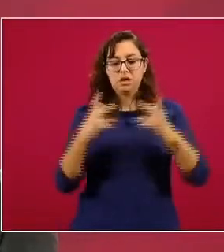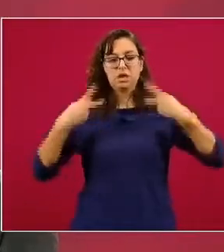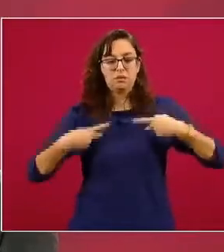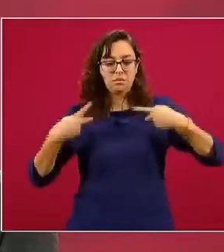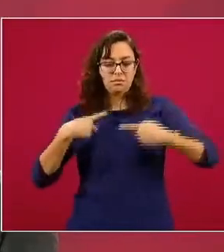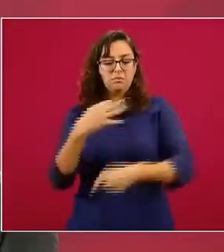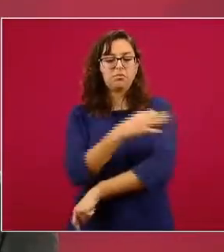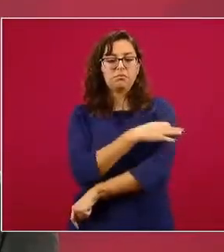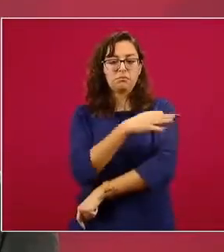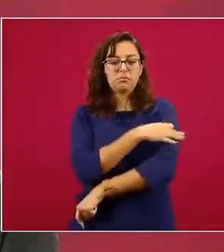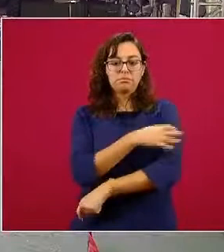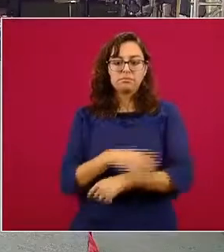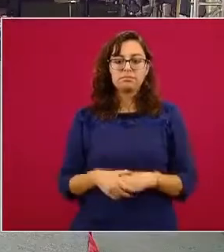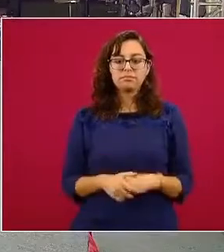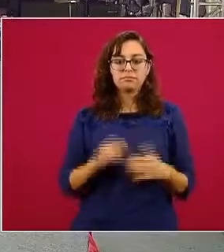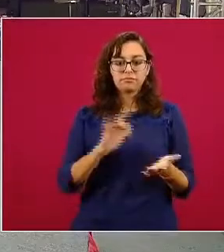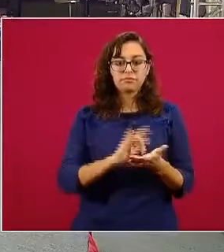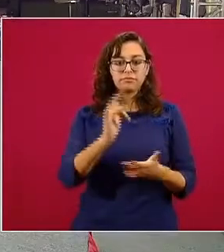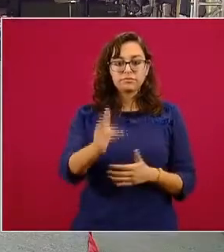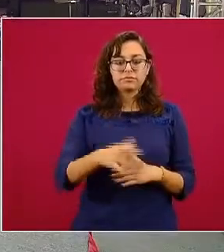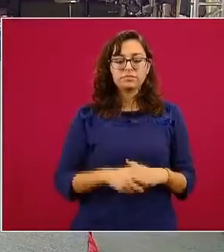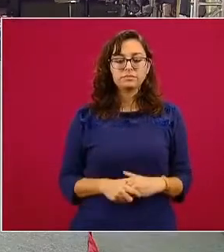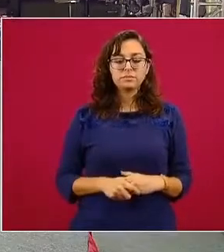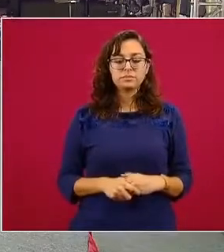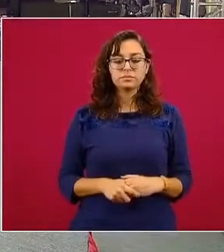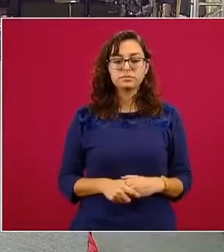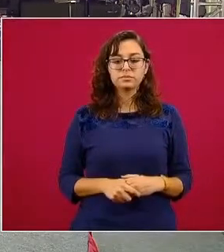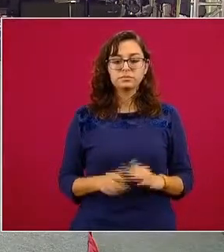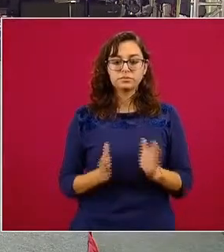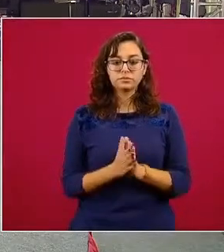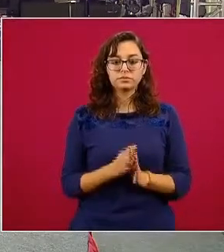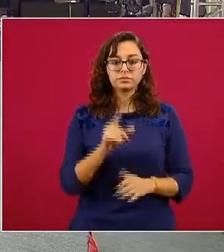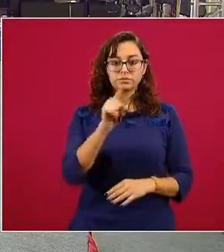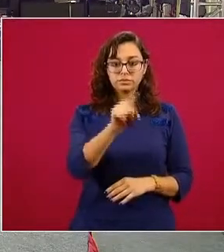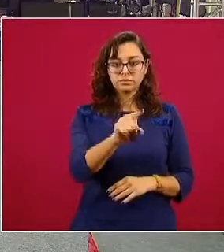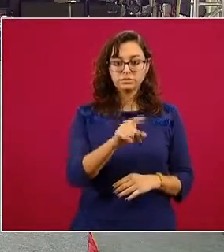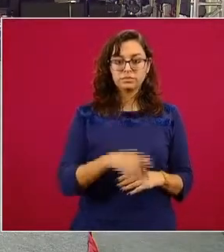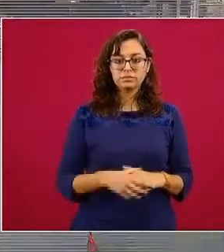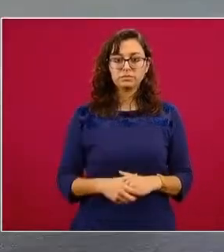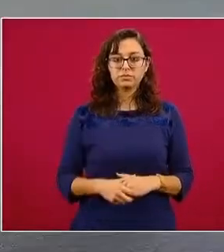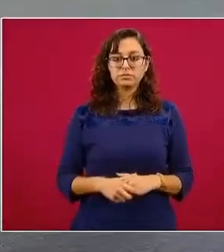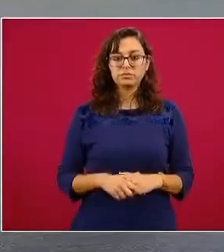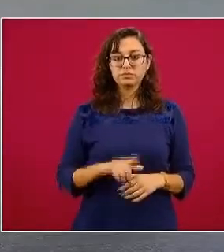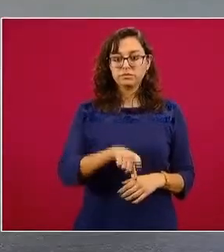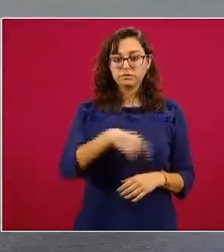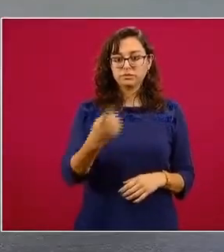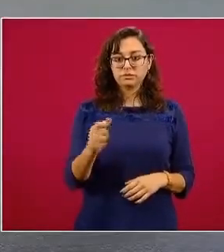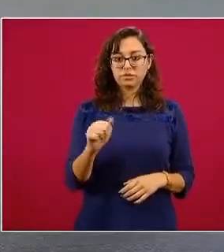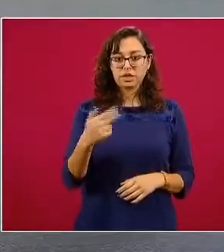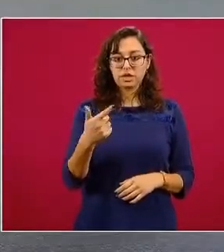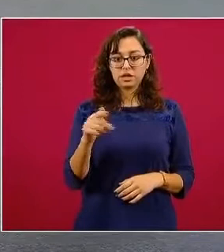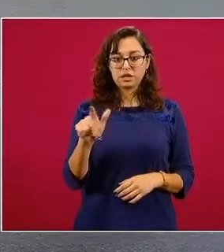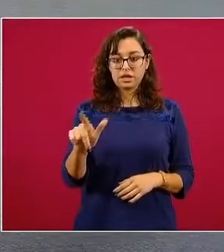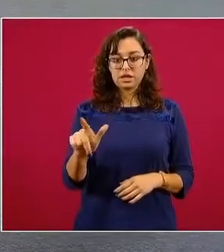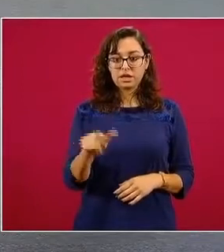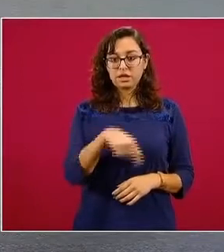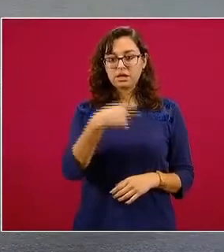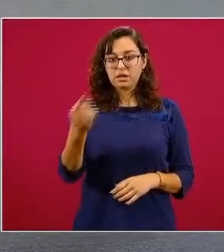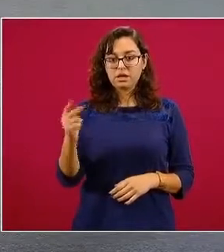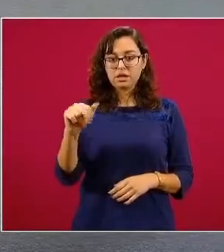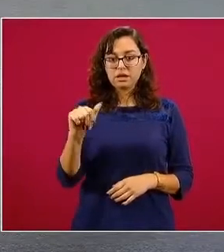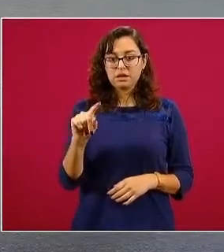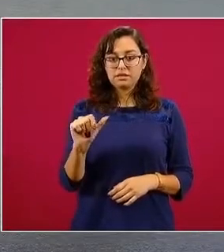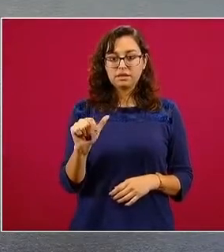por vacunar. Gracias. Por favor, la compañera. Nos seguimos con Ángel, luego Natalia